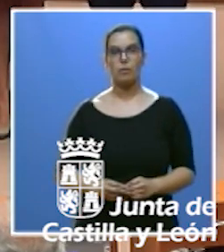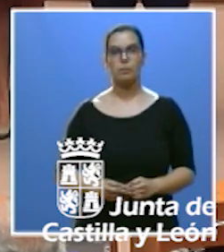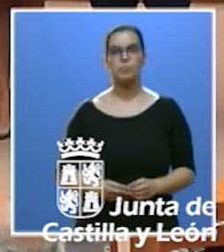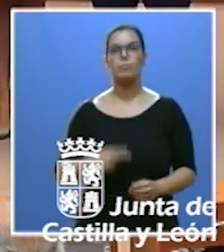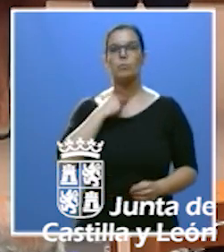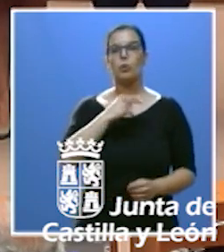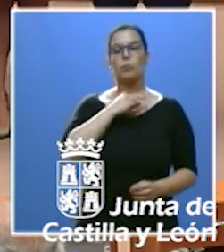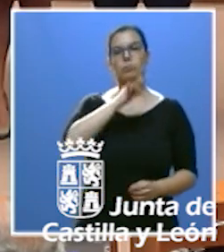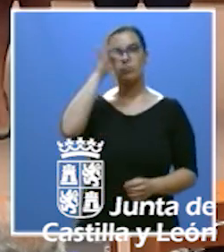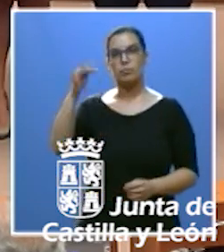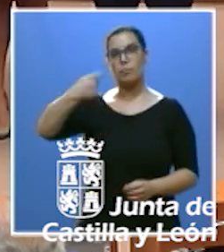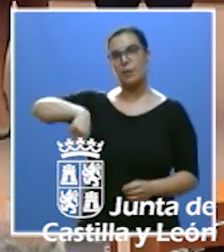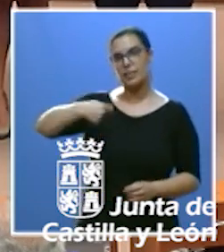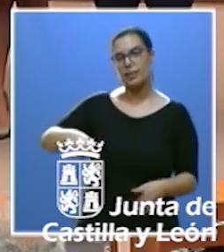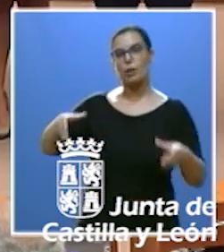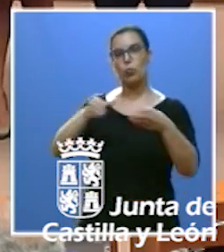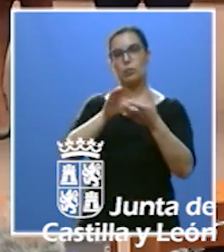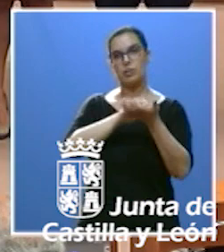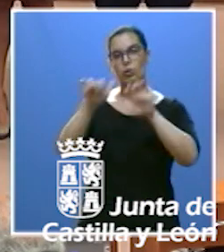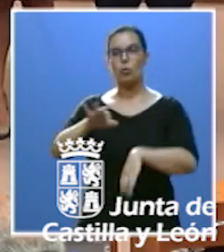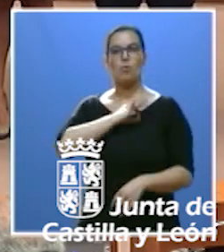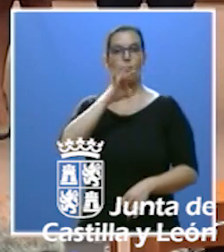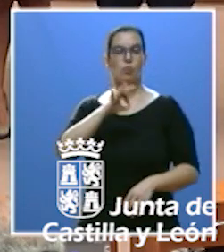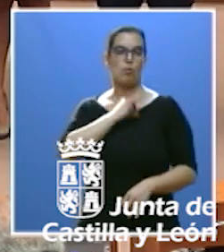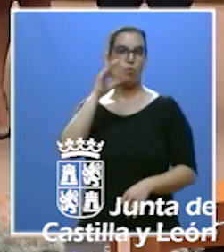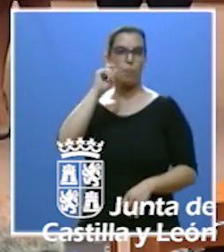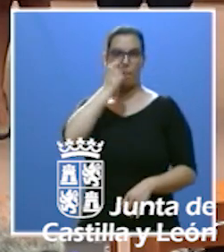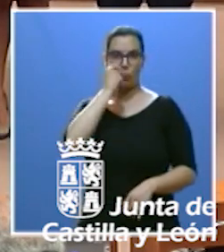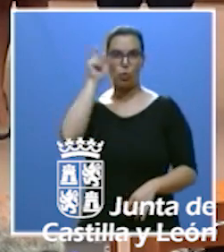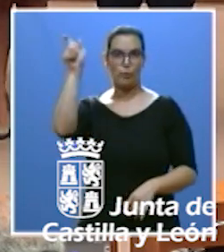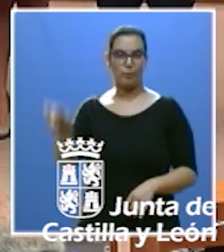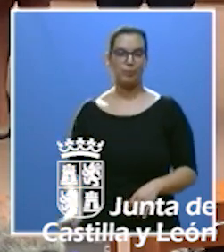Tiene la palabra el presidente de la Junta de Castilla y León, don Alfonso Fernández Mañueco.